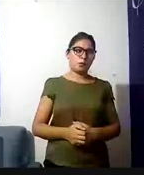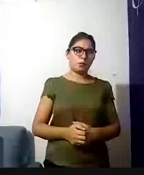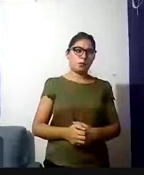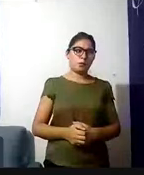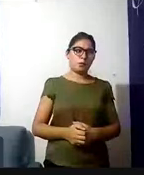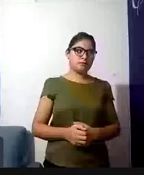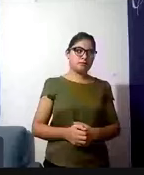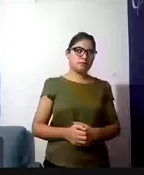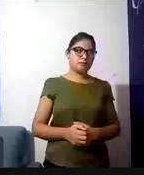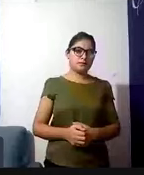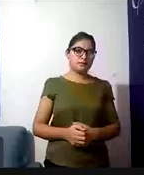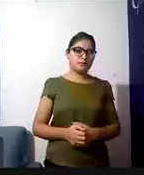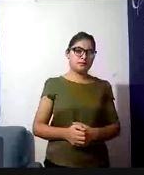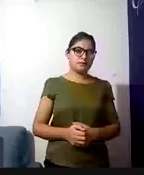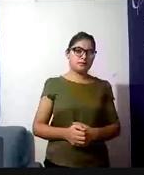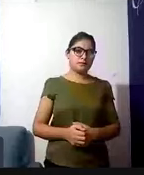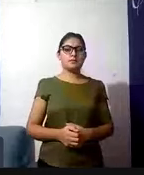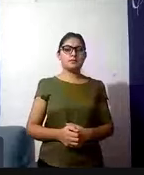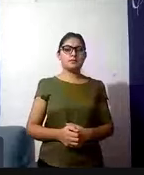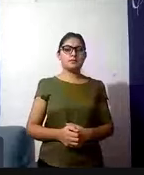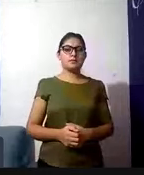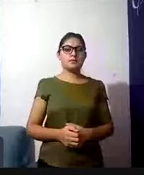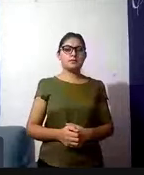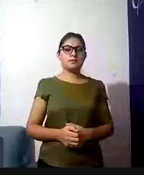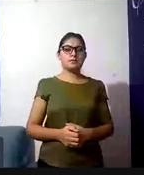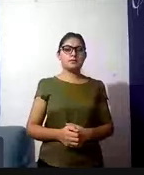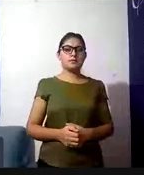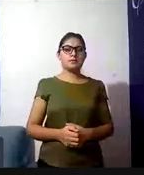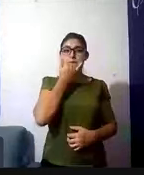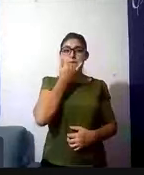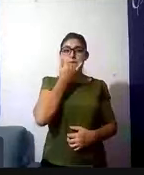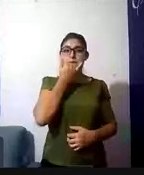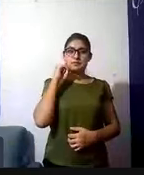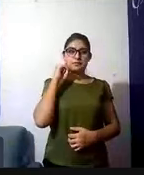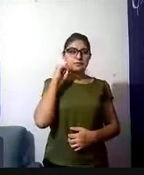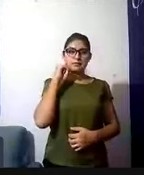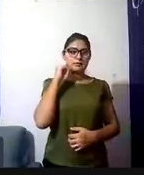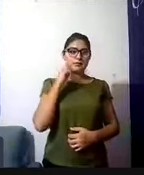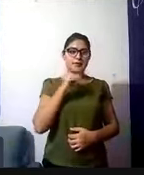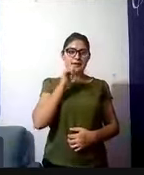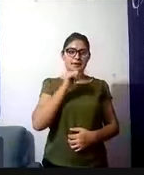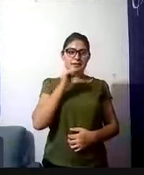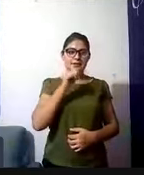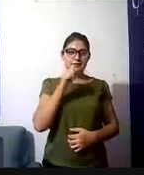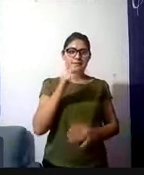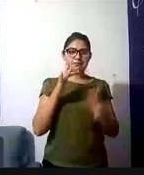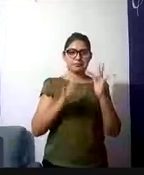Muchas gracias, Trixia. Sin lugar a dudas, un tema importante,